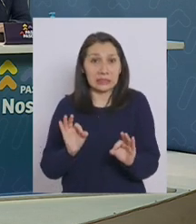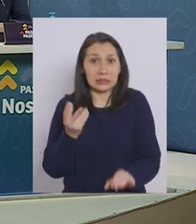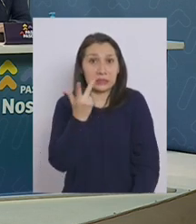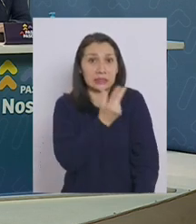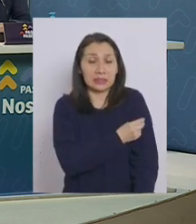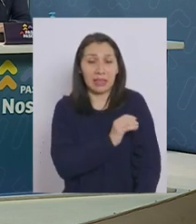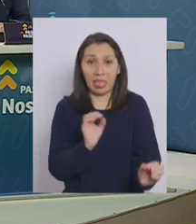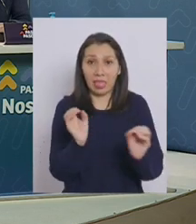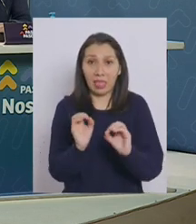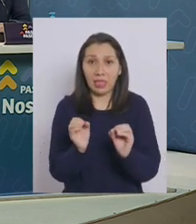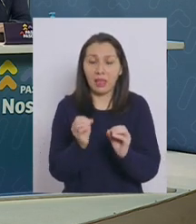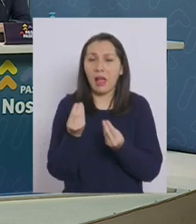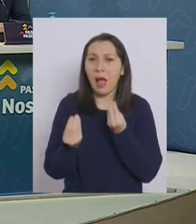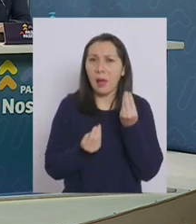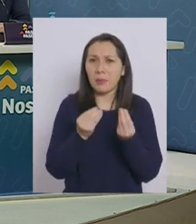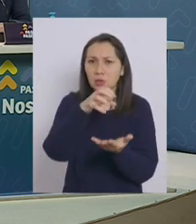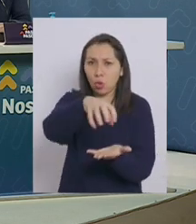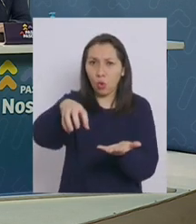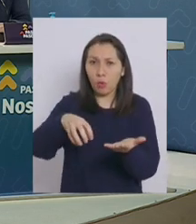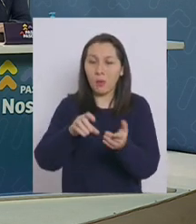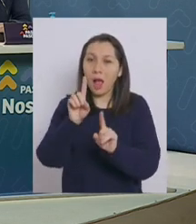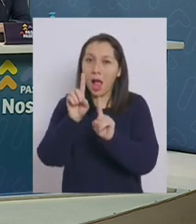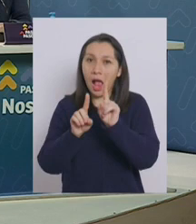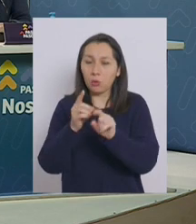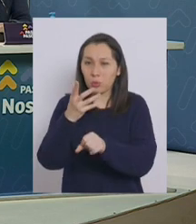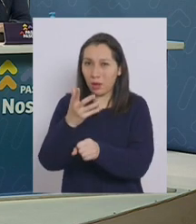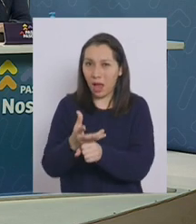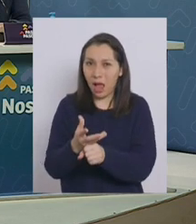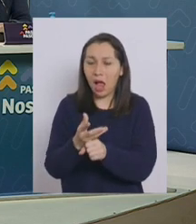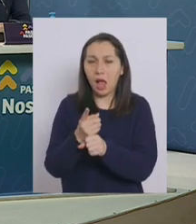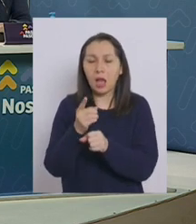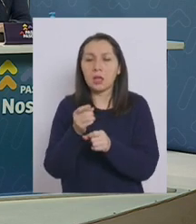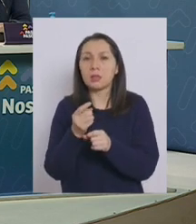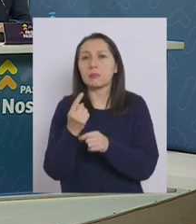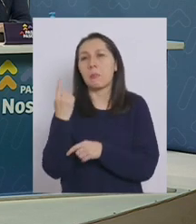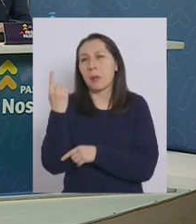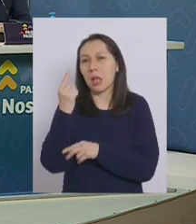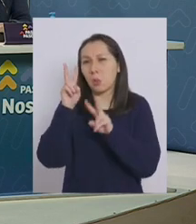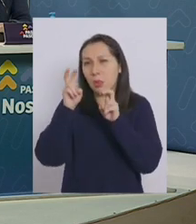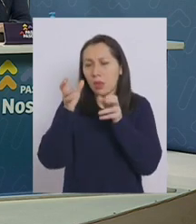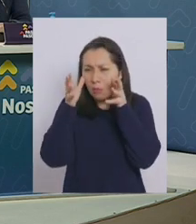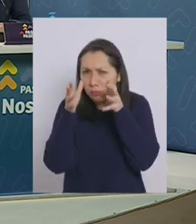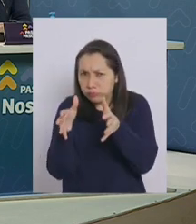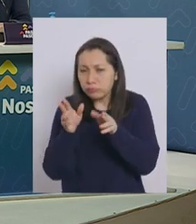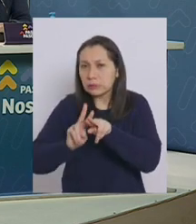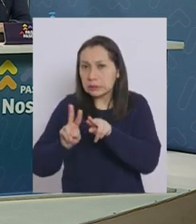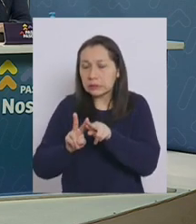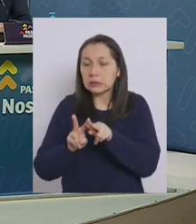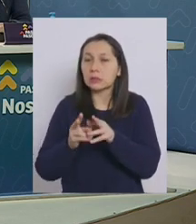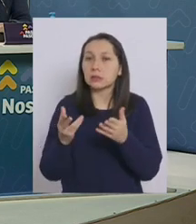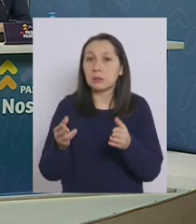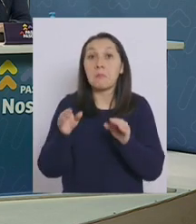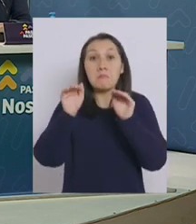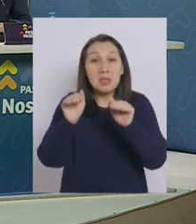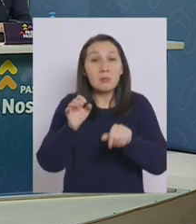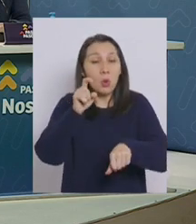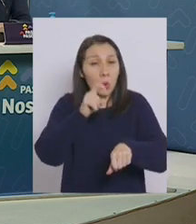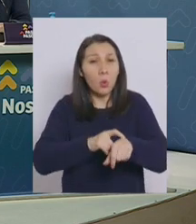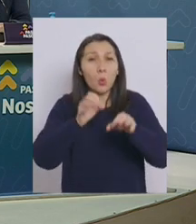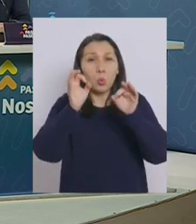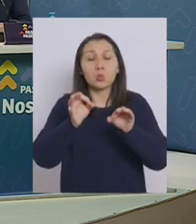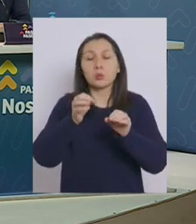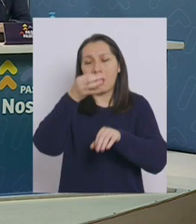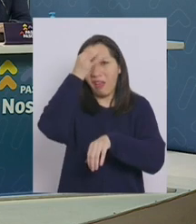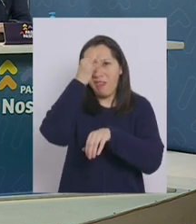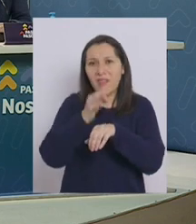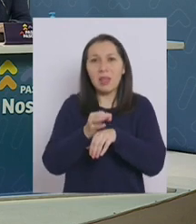vacuna. ¿Qué va a ocurrir en estas comunas? ¿Va a haber algún operativo en particular? Y además, coincidentemente, además de los casos activos,